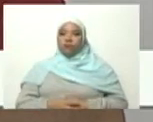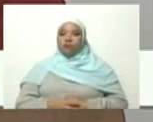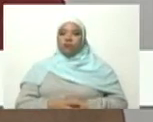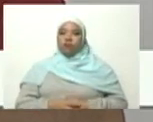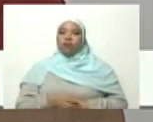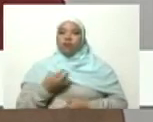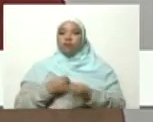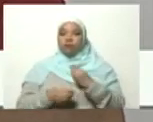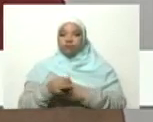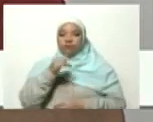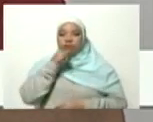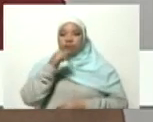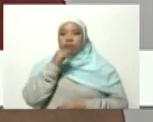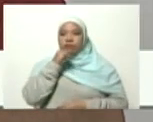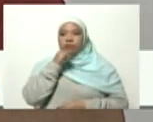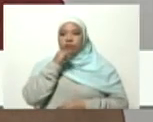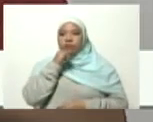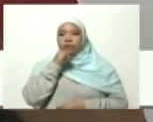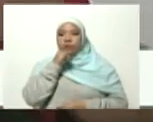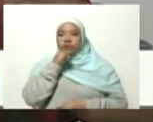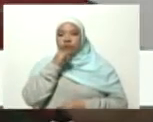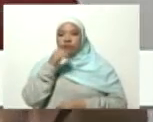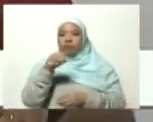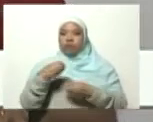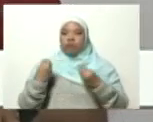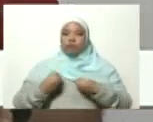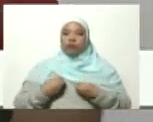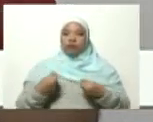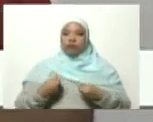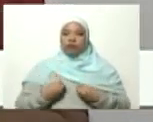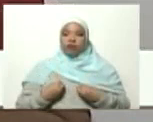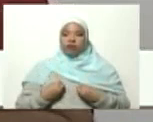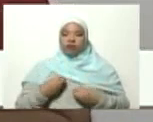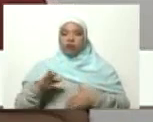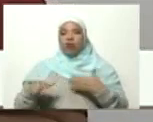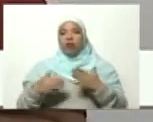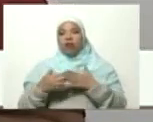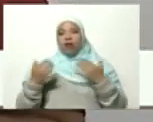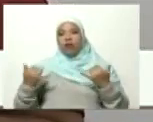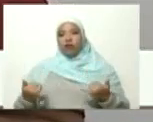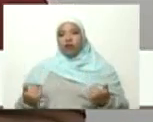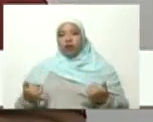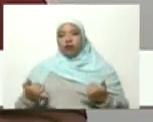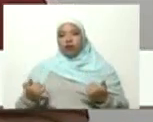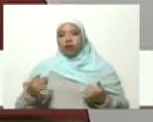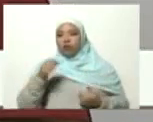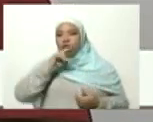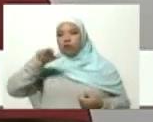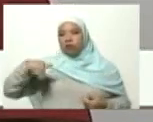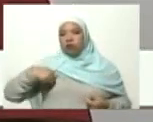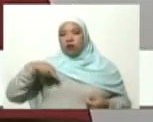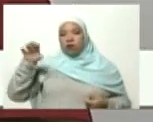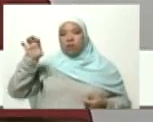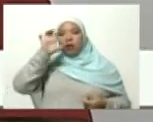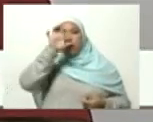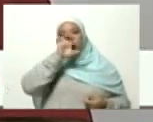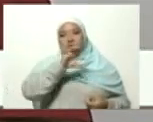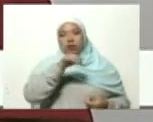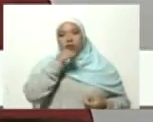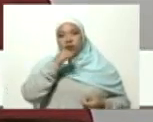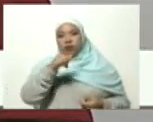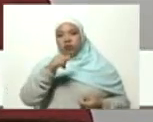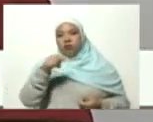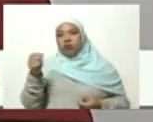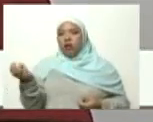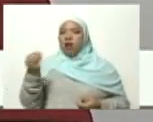recursos que ellos requieren para seguir viviendo como han vivido hasta ahora a costa de los países que